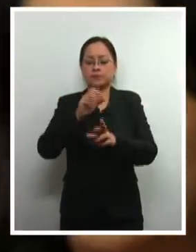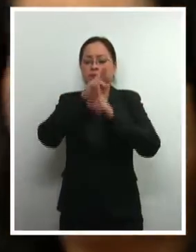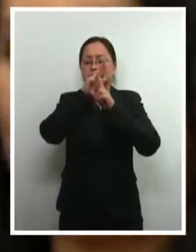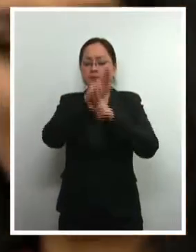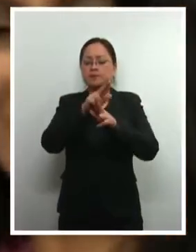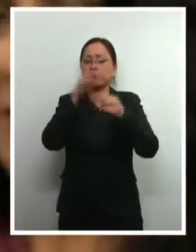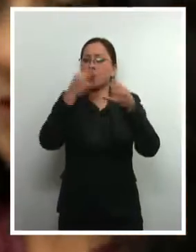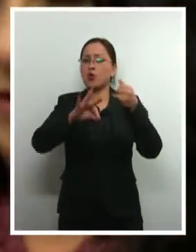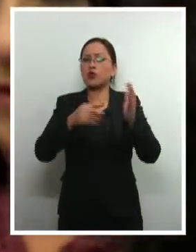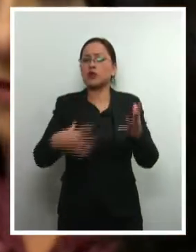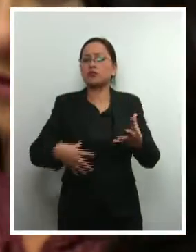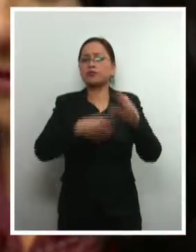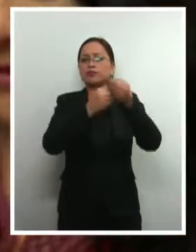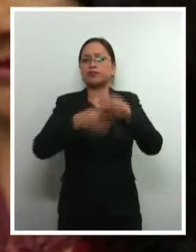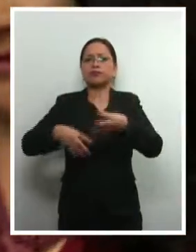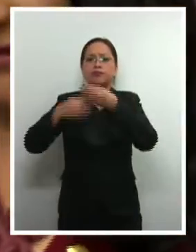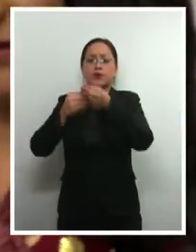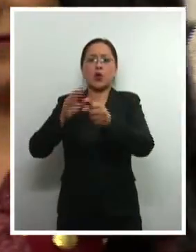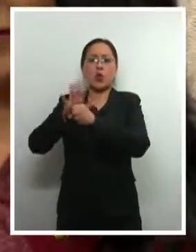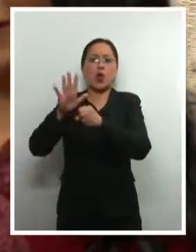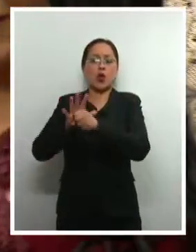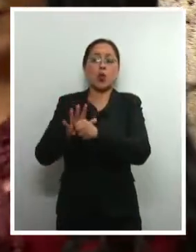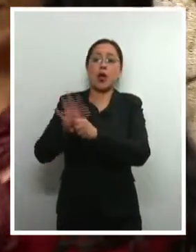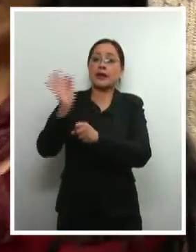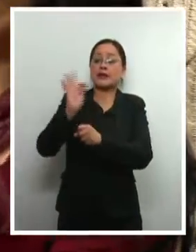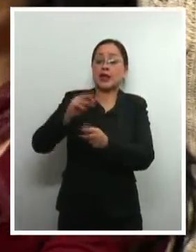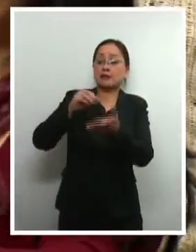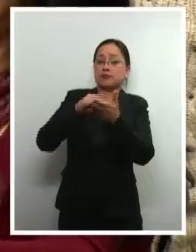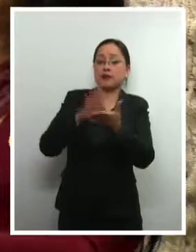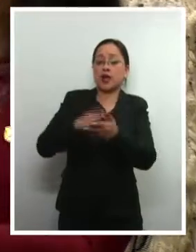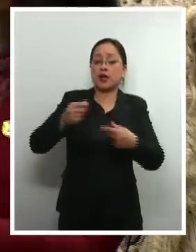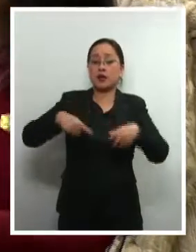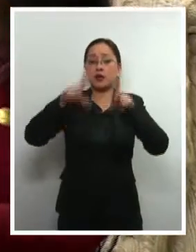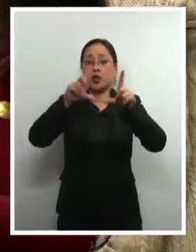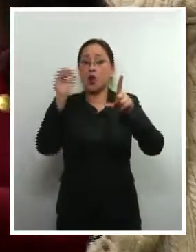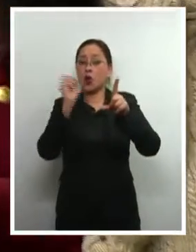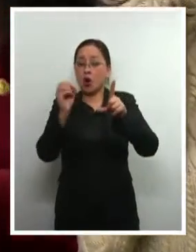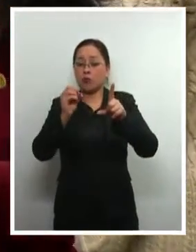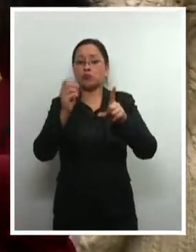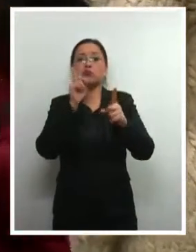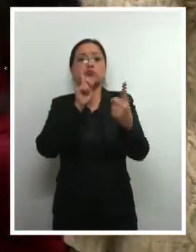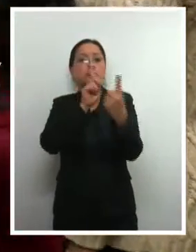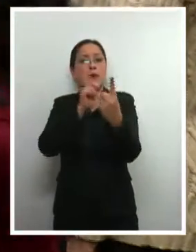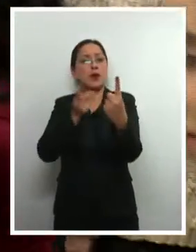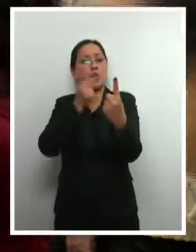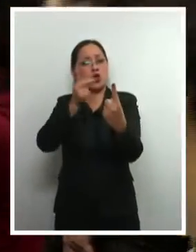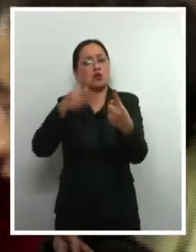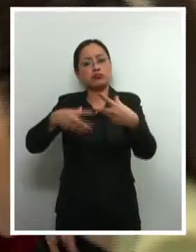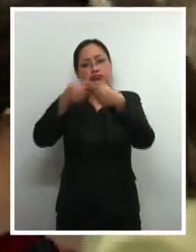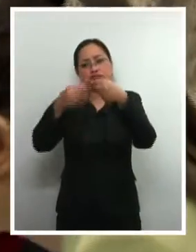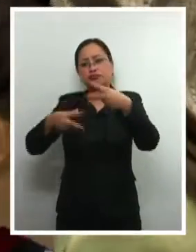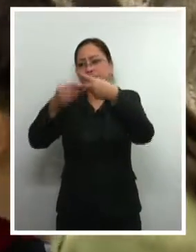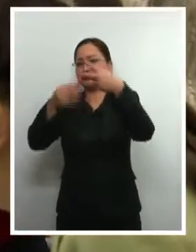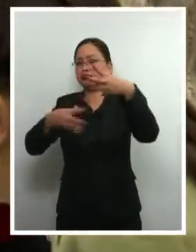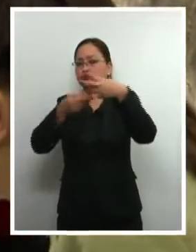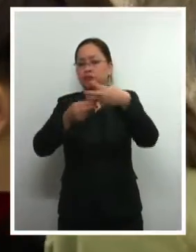final se sumarán los votos que no se hayan registrado en este tablero electrónico. Así que lo invito a que juntos